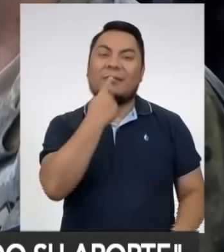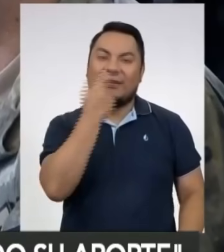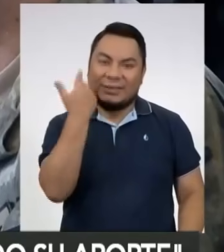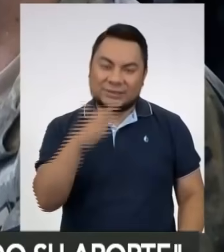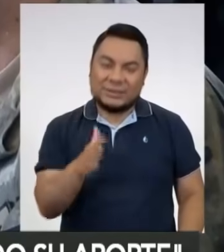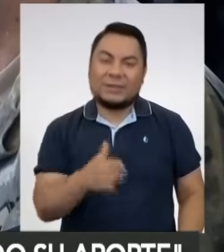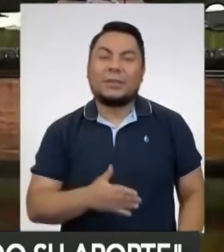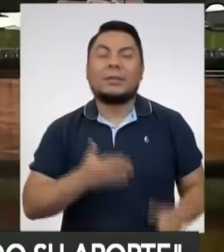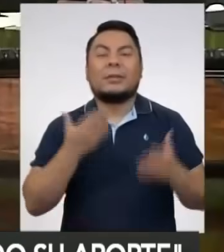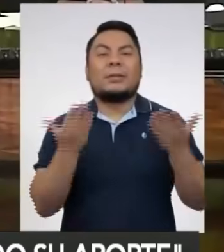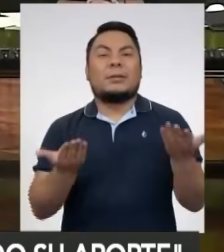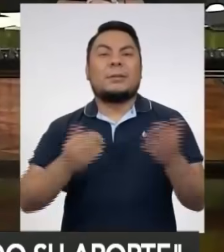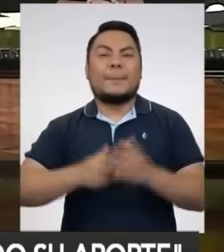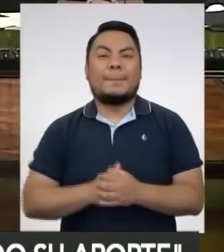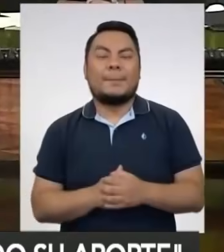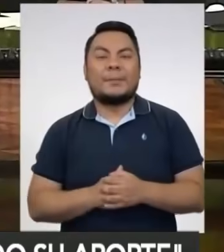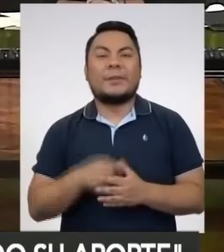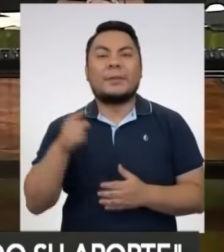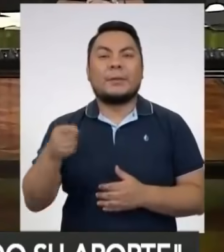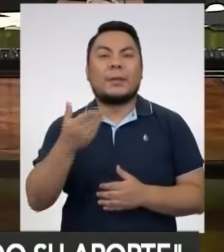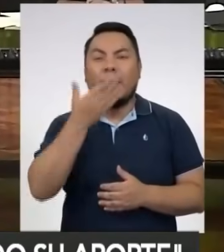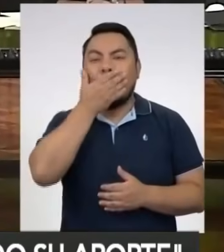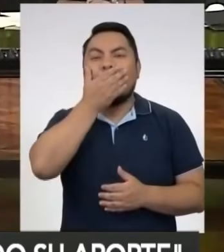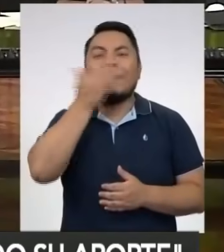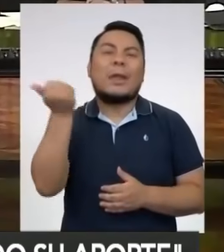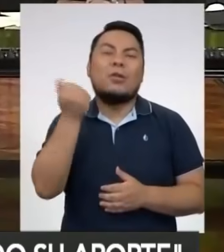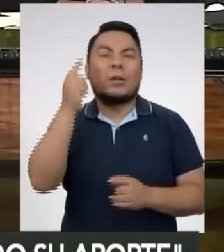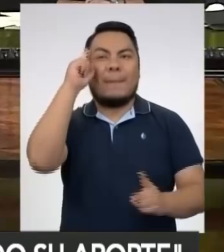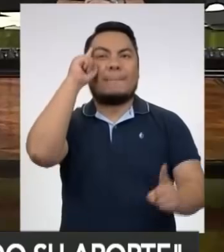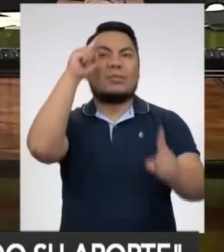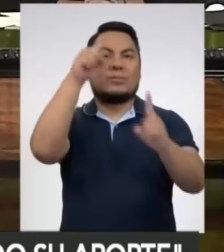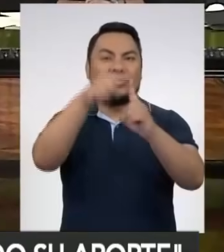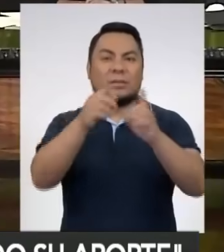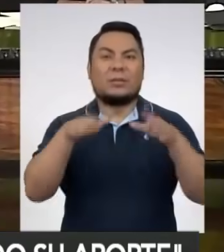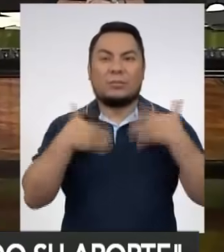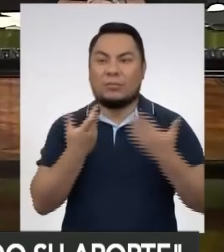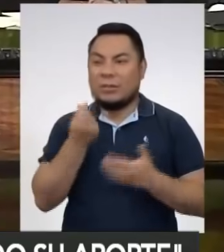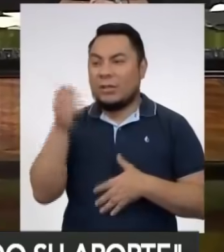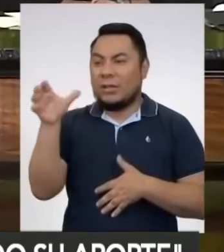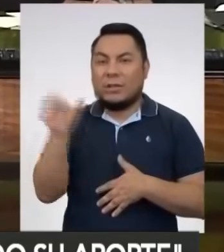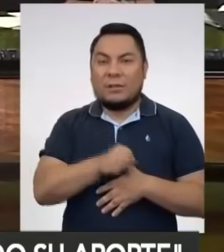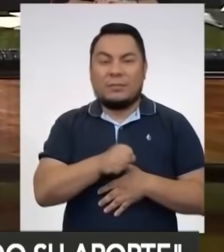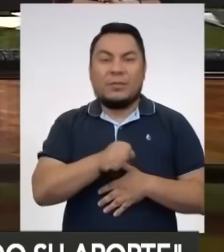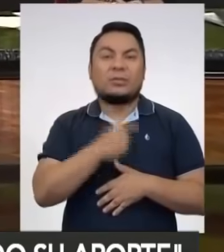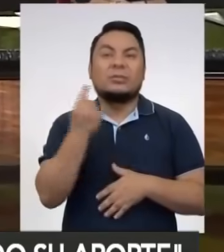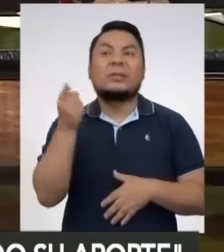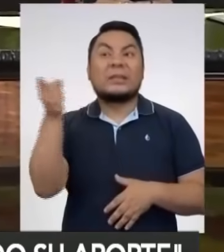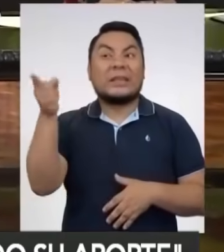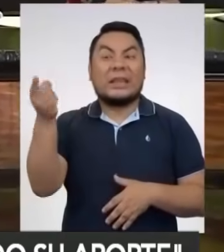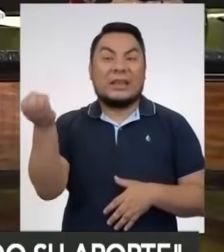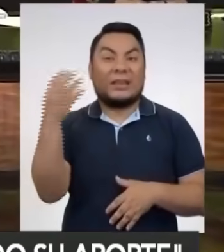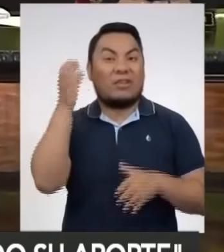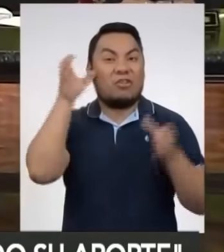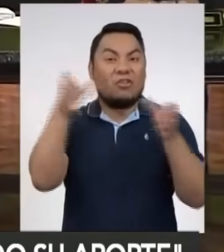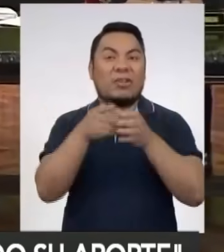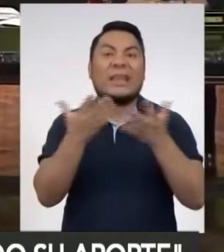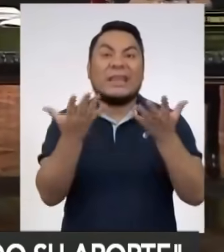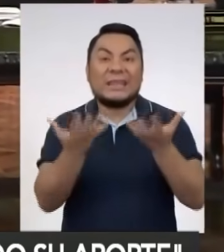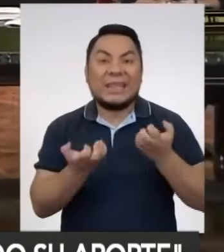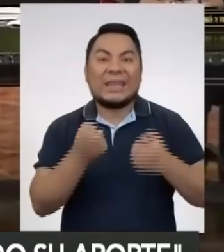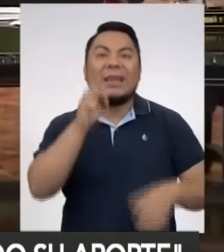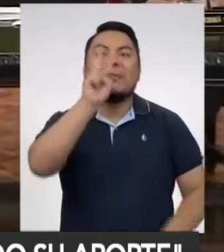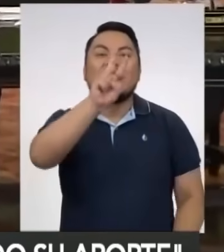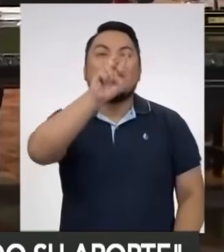seguramente es con el mejor de los propósitos que tenía para que se retire 25% del aporte, pero de